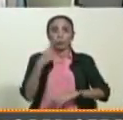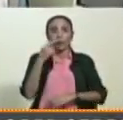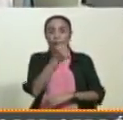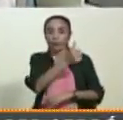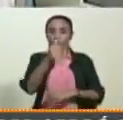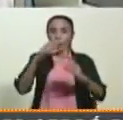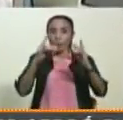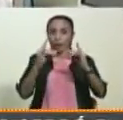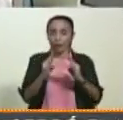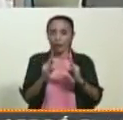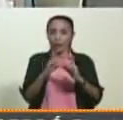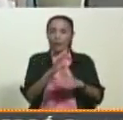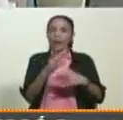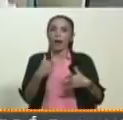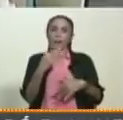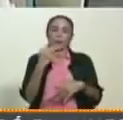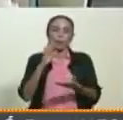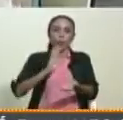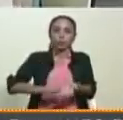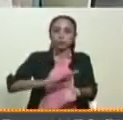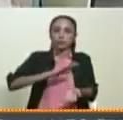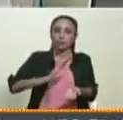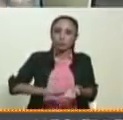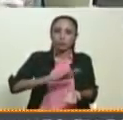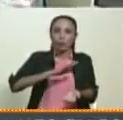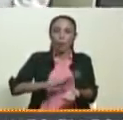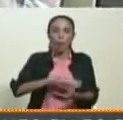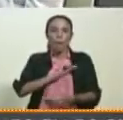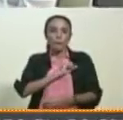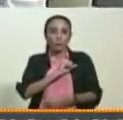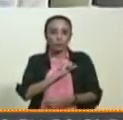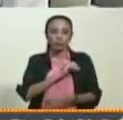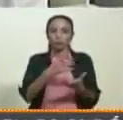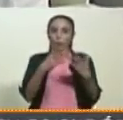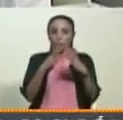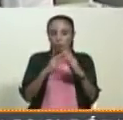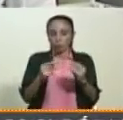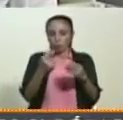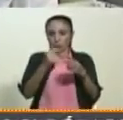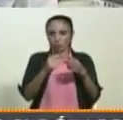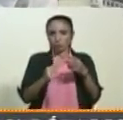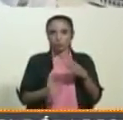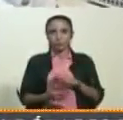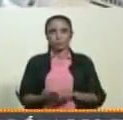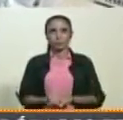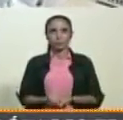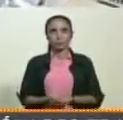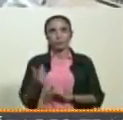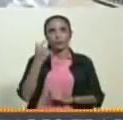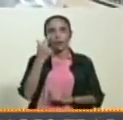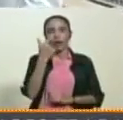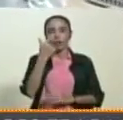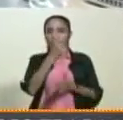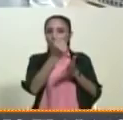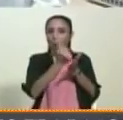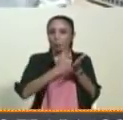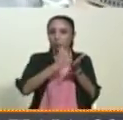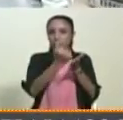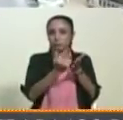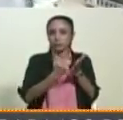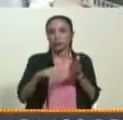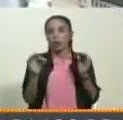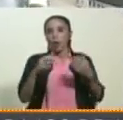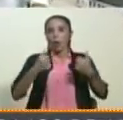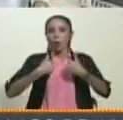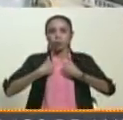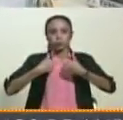lo que es su frecuencia cardíaca, su pulso, o sea, sus signos vitales, ¿ok? Tenemos acá un desfibrilador también que siempre nos acompaña por alguna emergencia que se